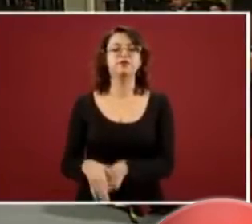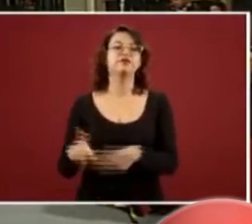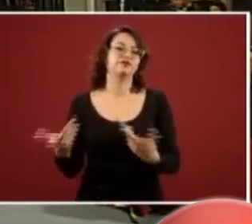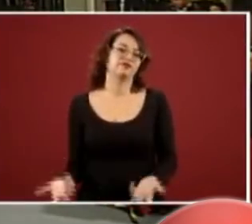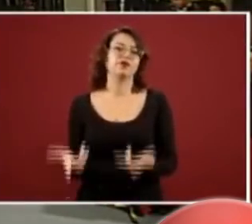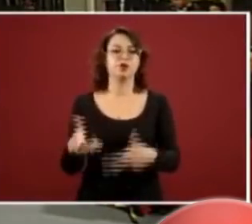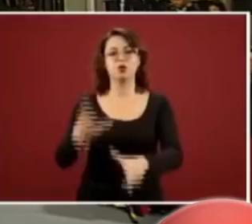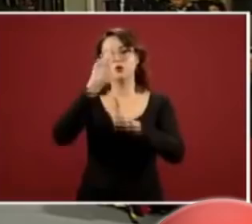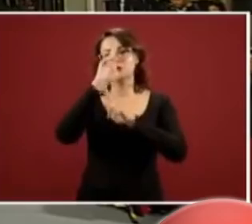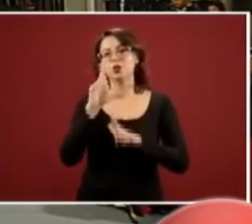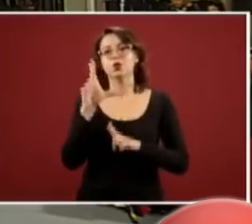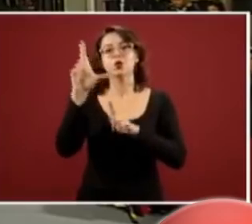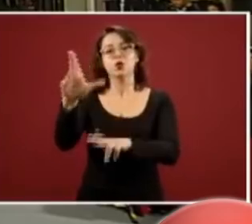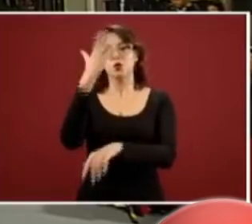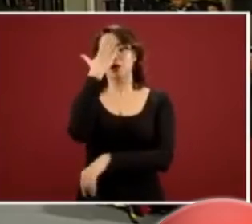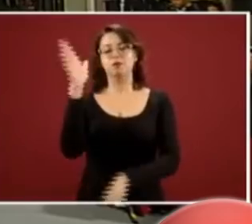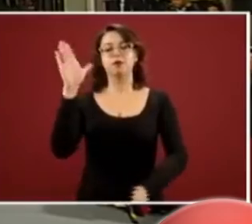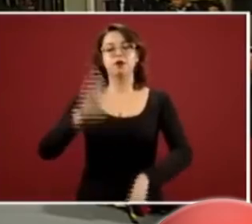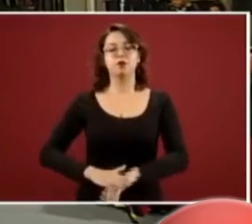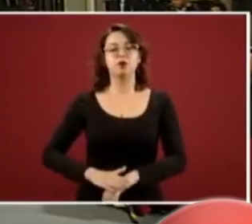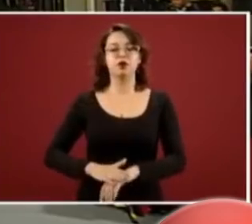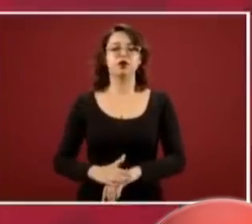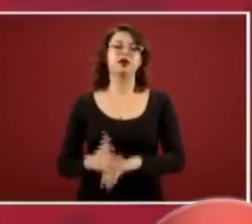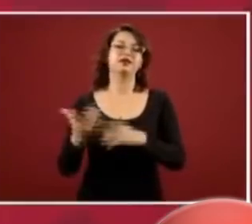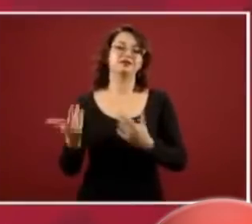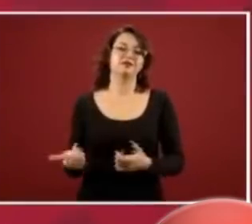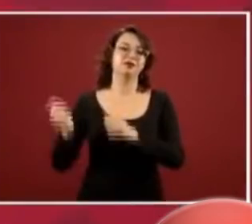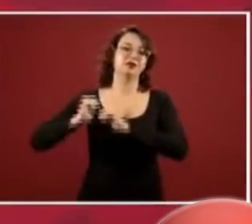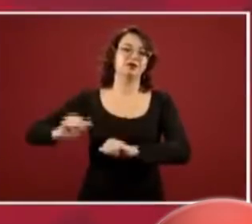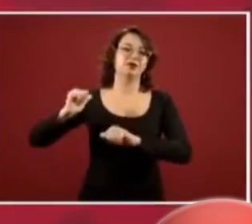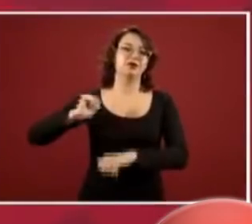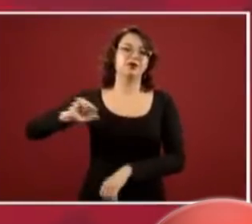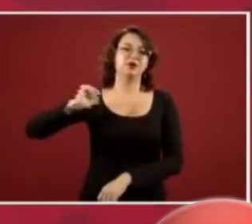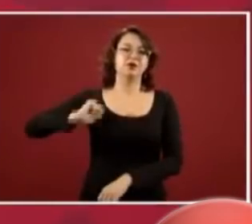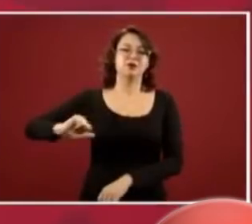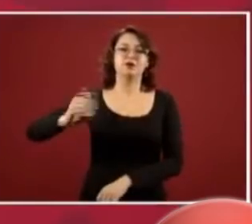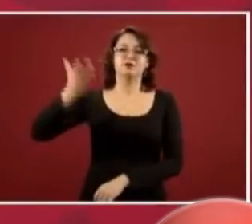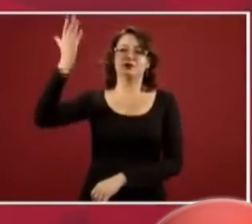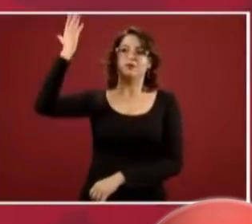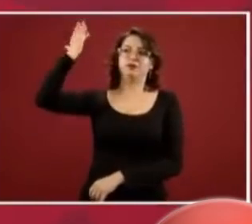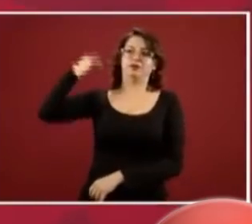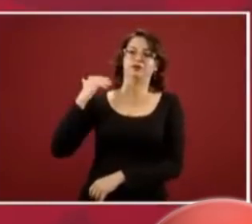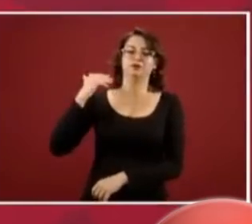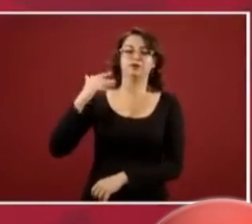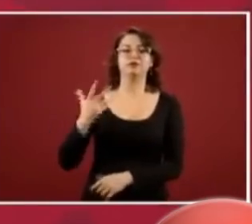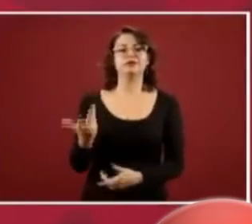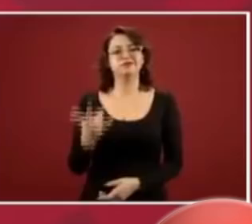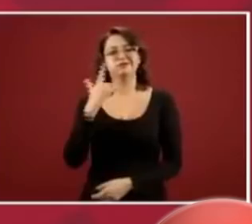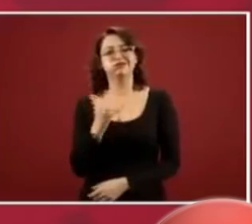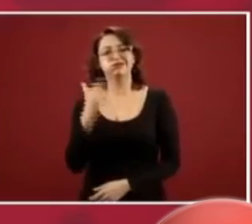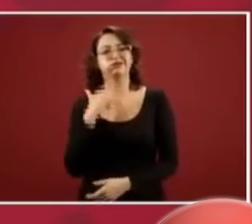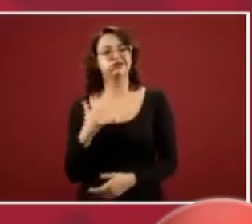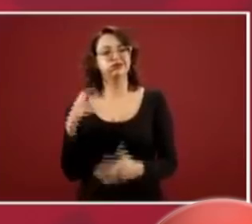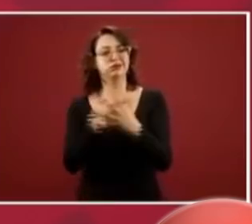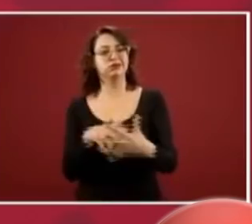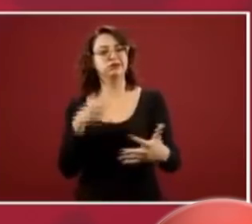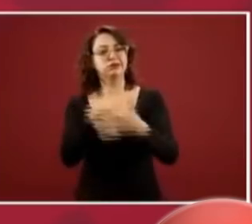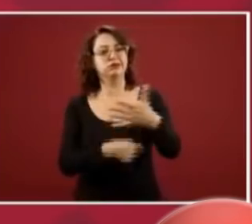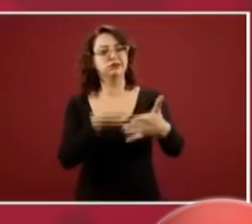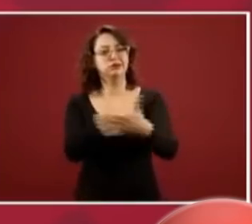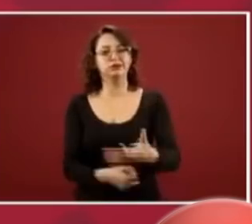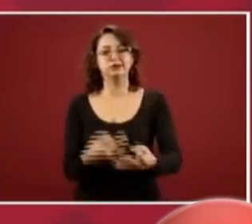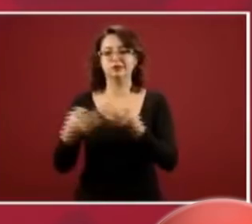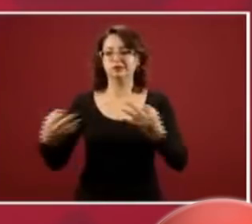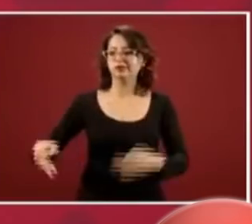que podemos hacer a los dirigentes sociales que lucharon en otros tiempos por la